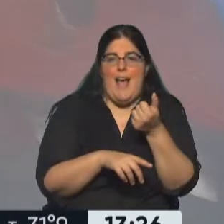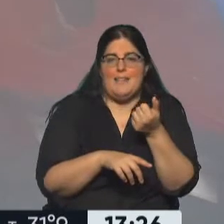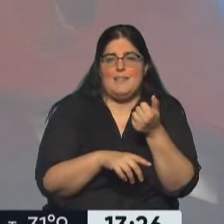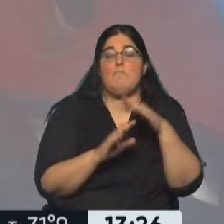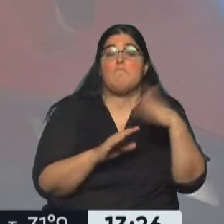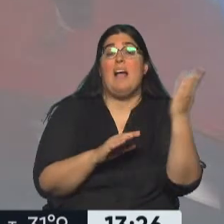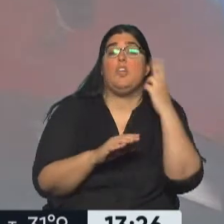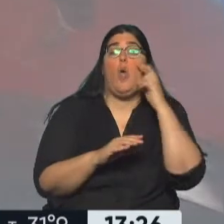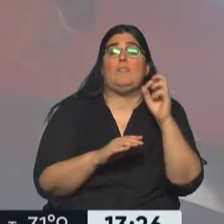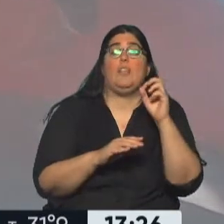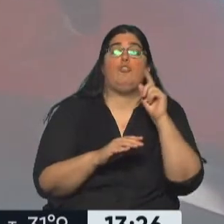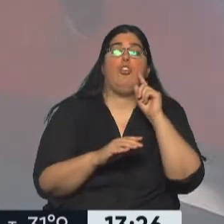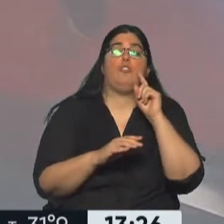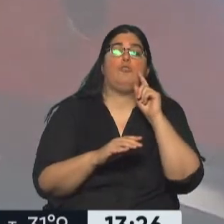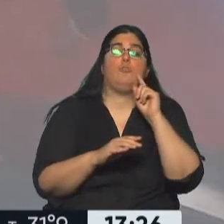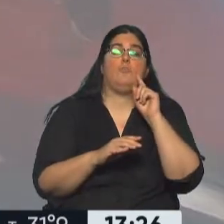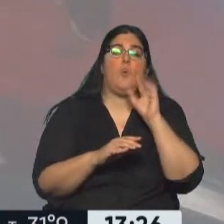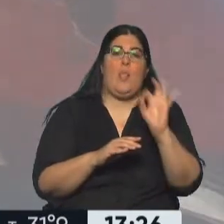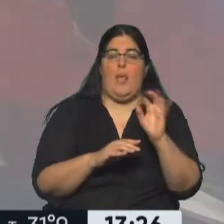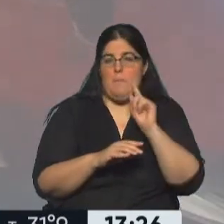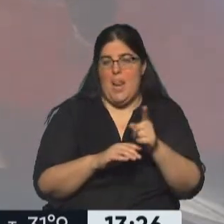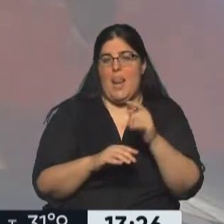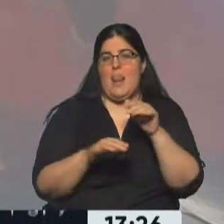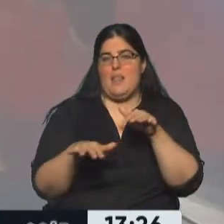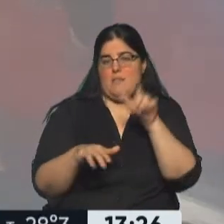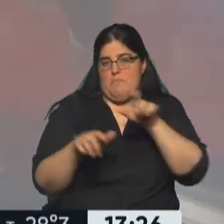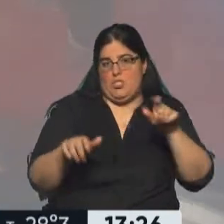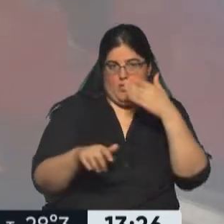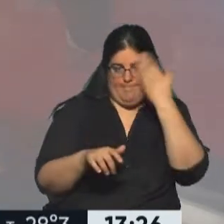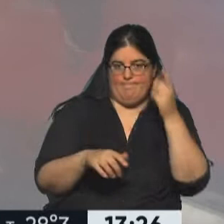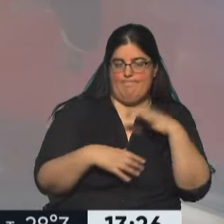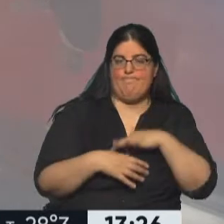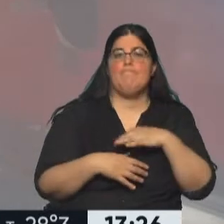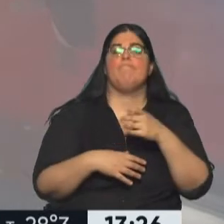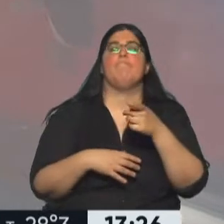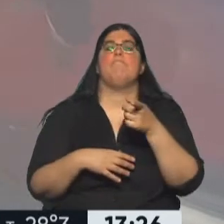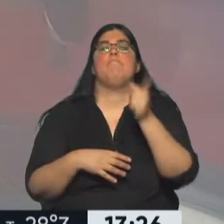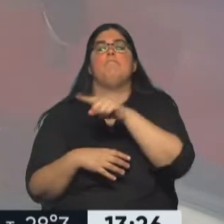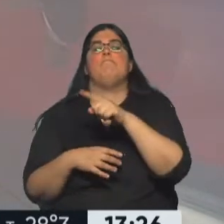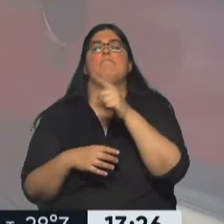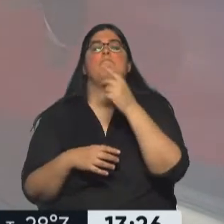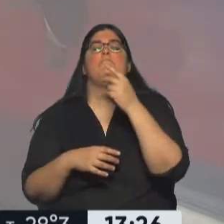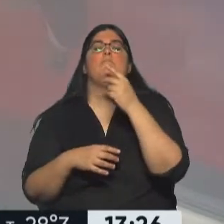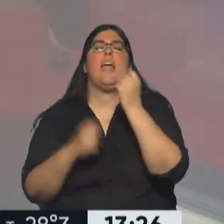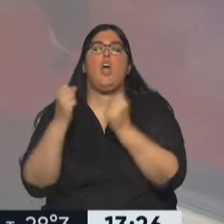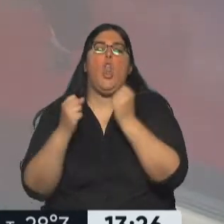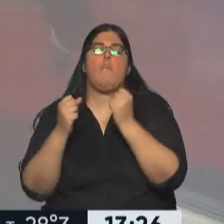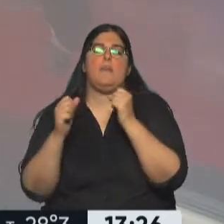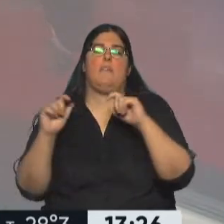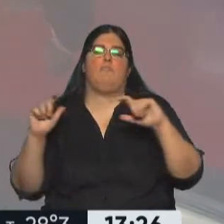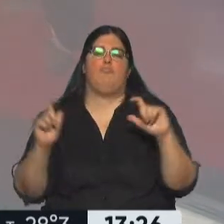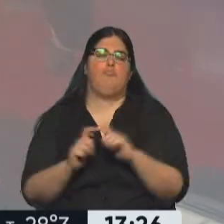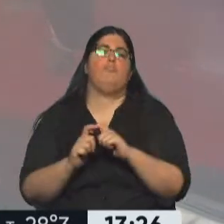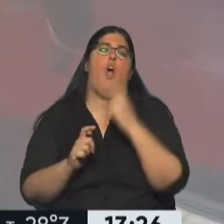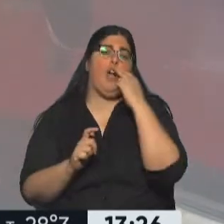los 959.000 casos y una retracción de la economía del 11% de su Producto Interno